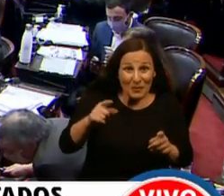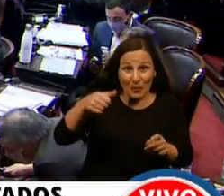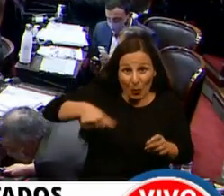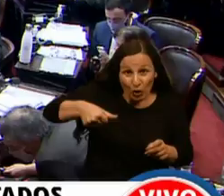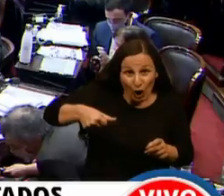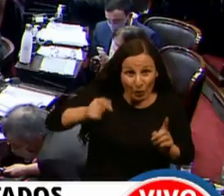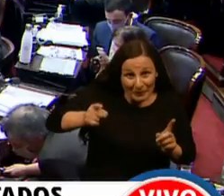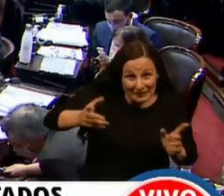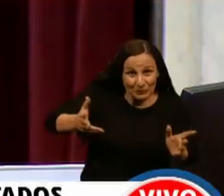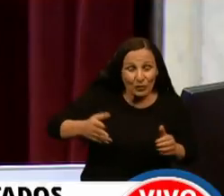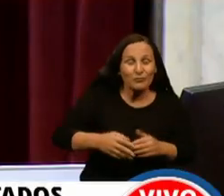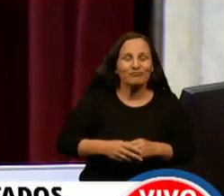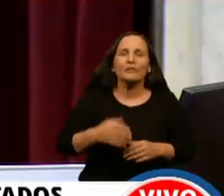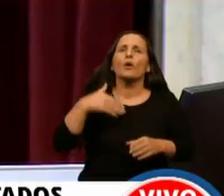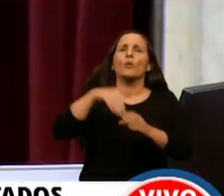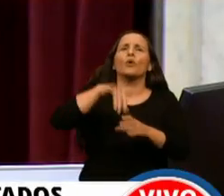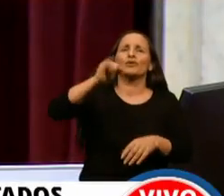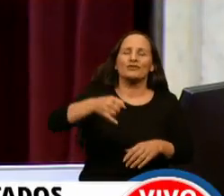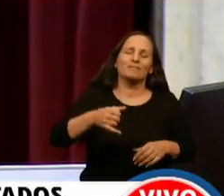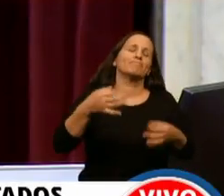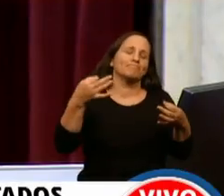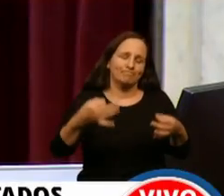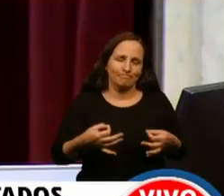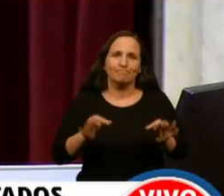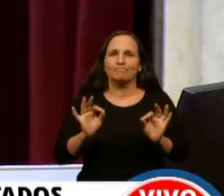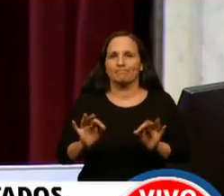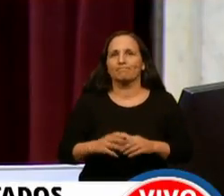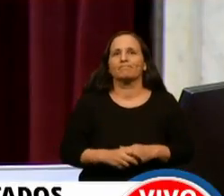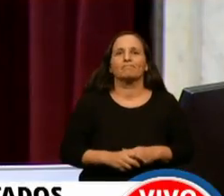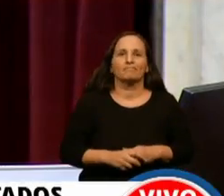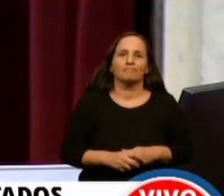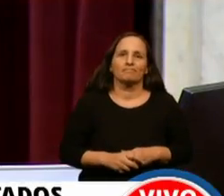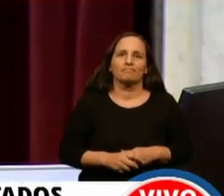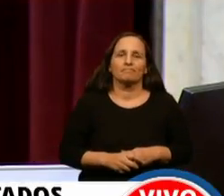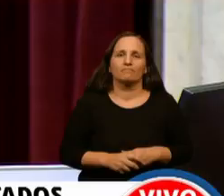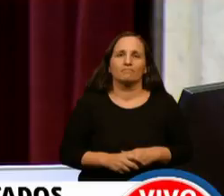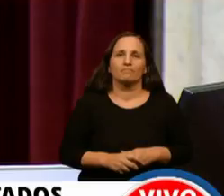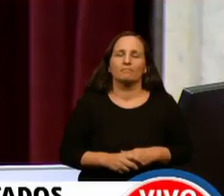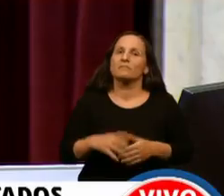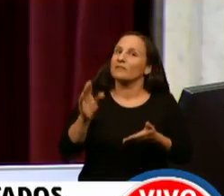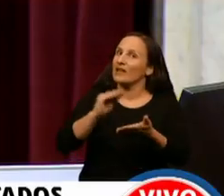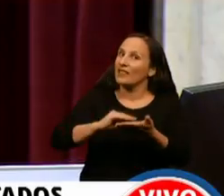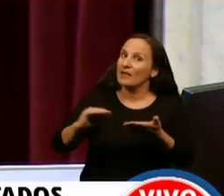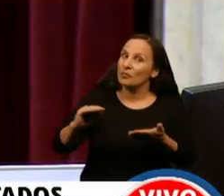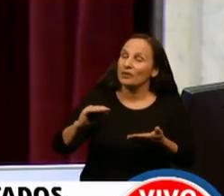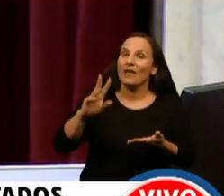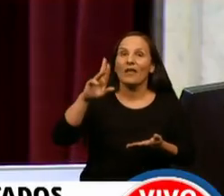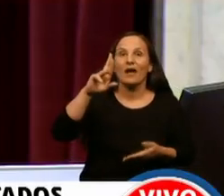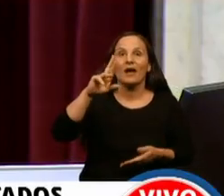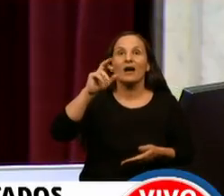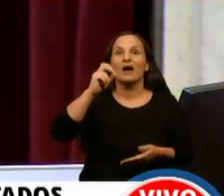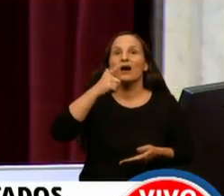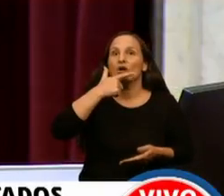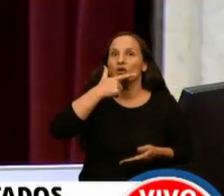botoncito afirmativo presión afirmativo el diputado de leyva diputada rosa